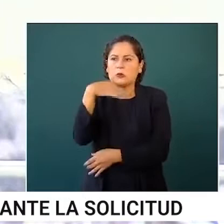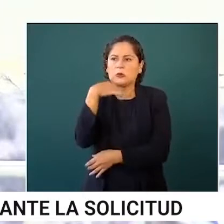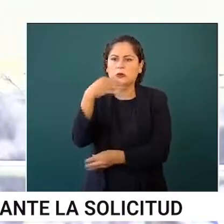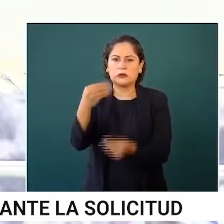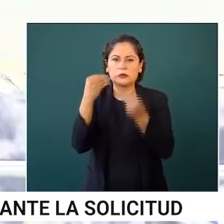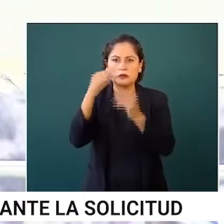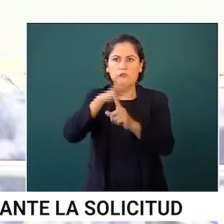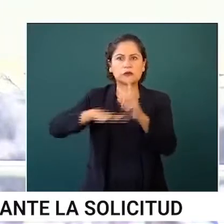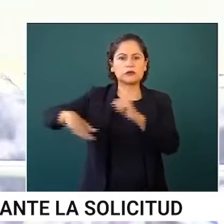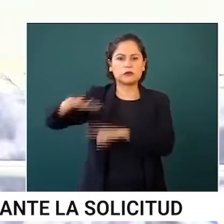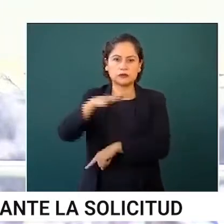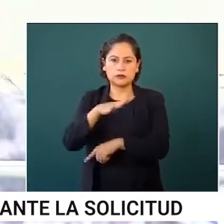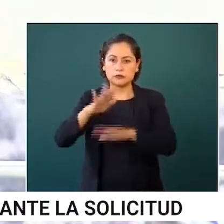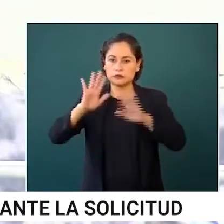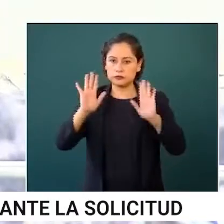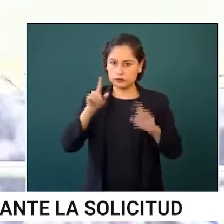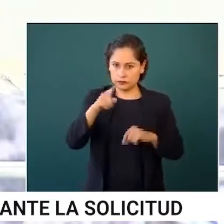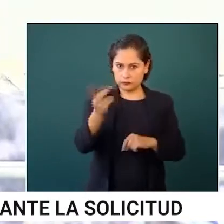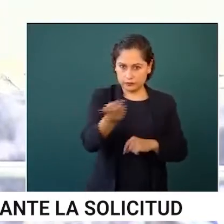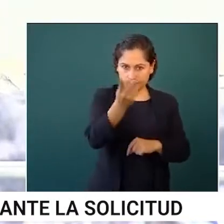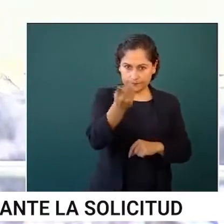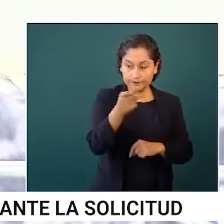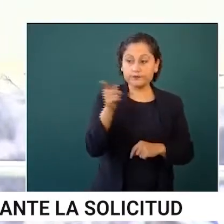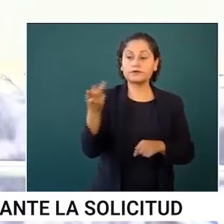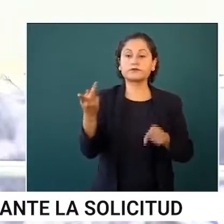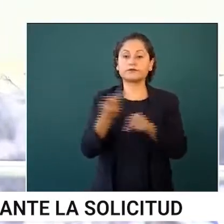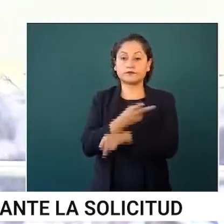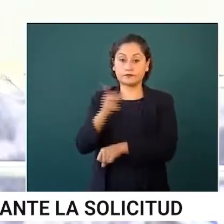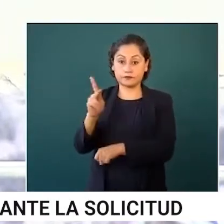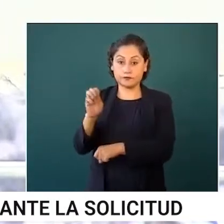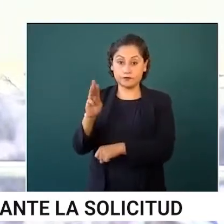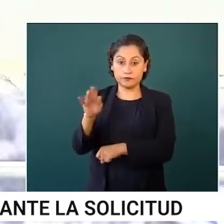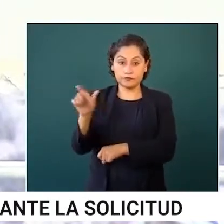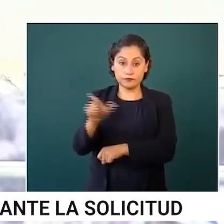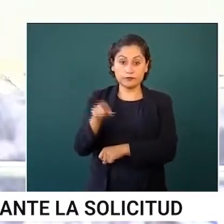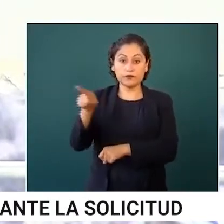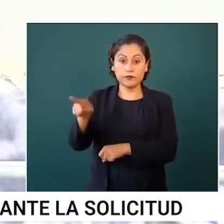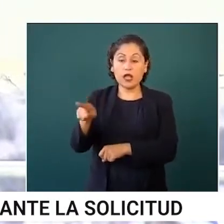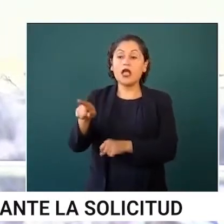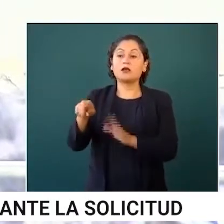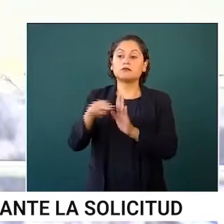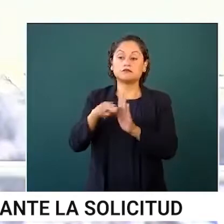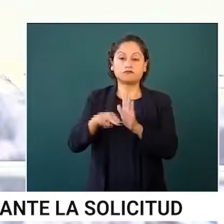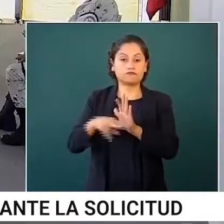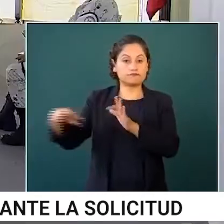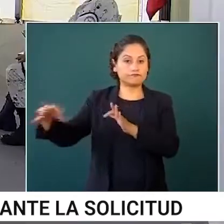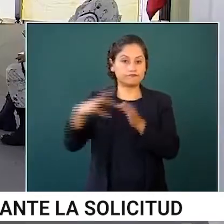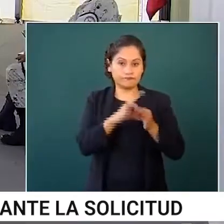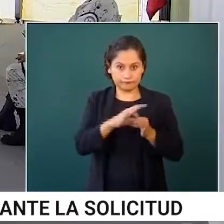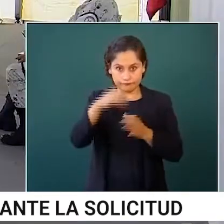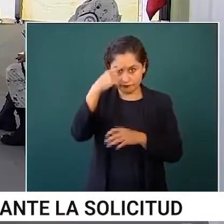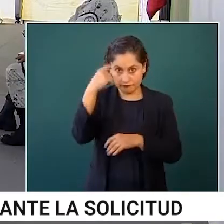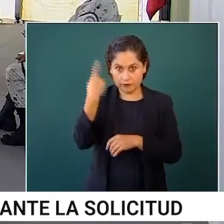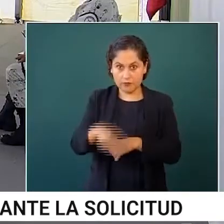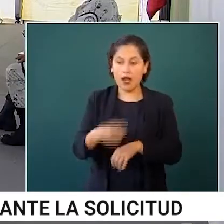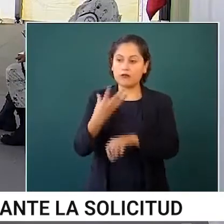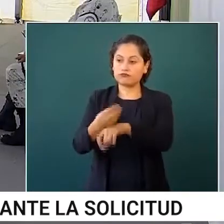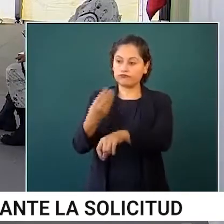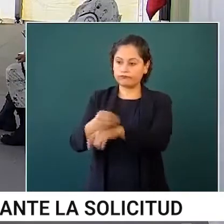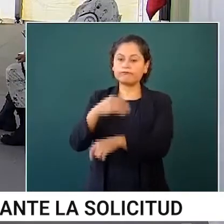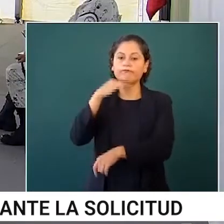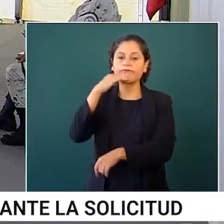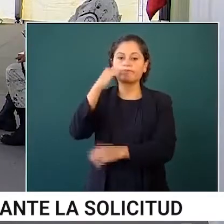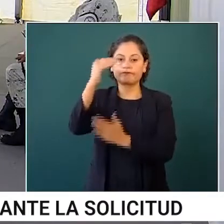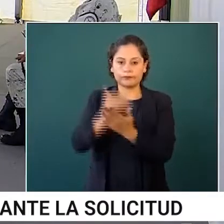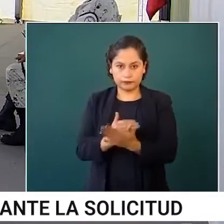ante la solicitud de diferentes mandatarios estatales que piden más recursos para enfrentar la pandemia El jefe del Ejecutivo dijo esta mañana que ve viable una